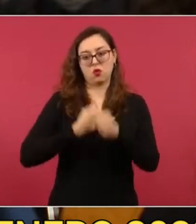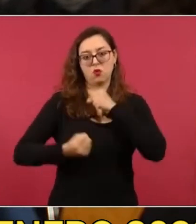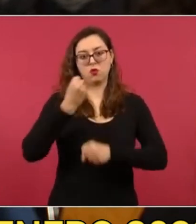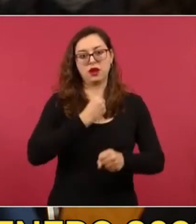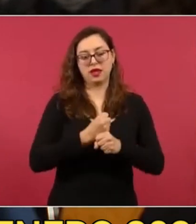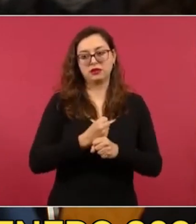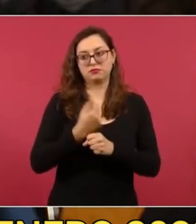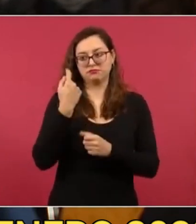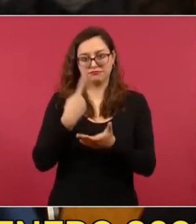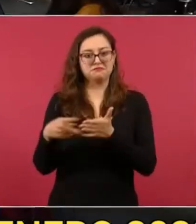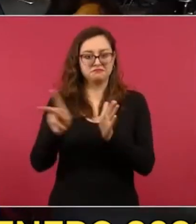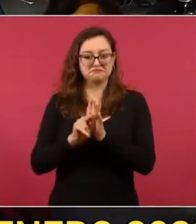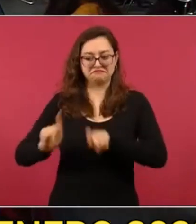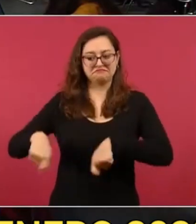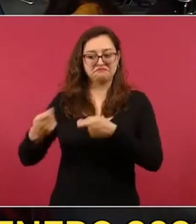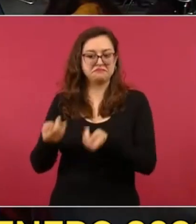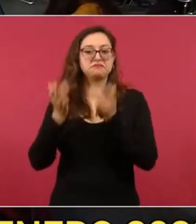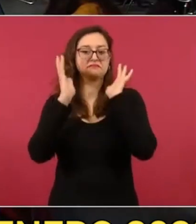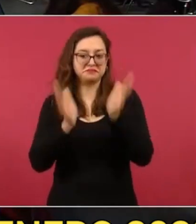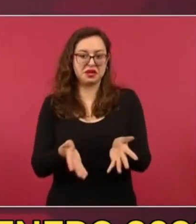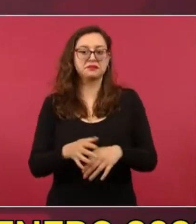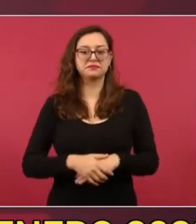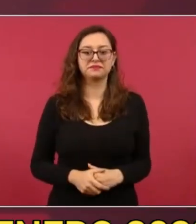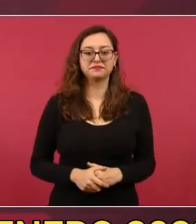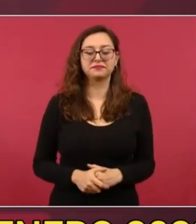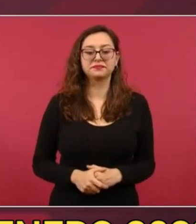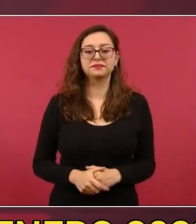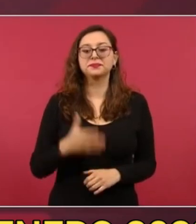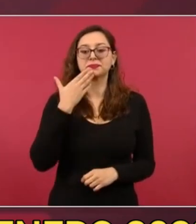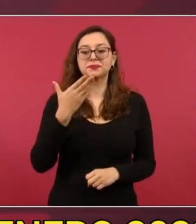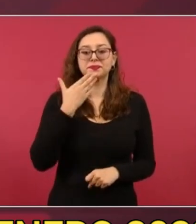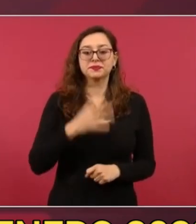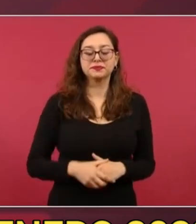justicia a su base laboral. Esto, gracias. Anda.